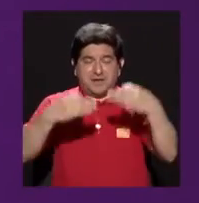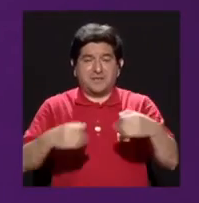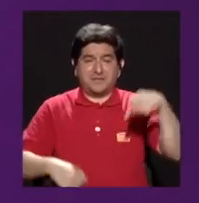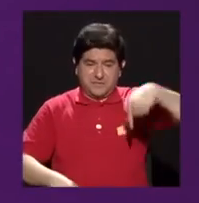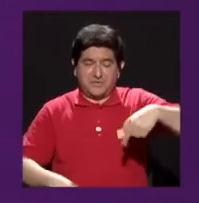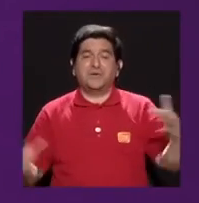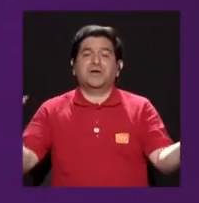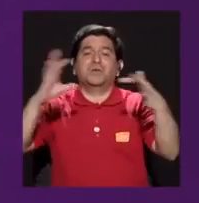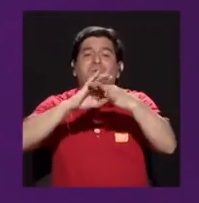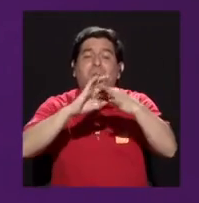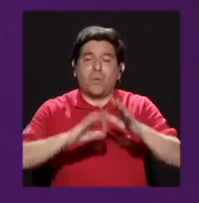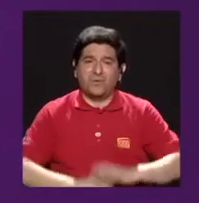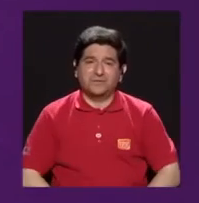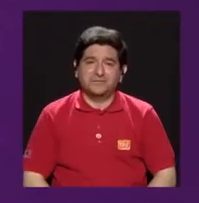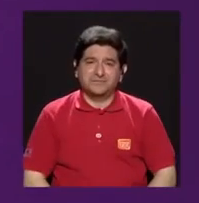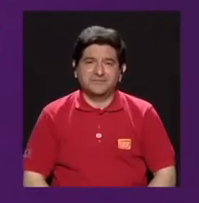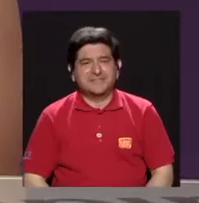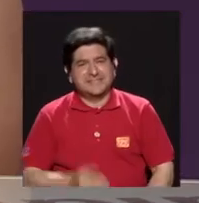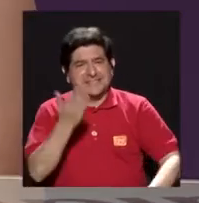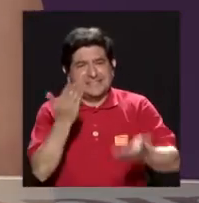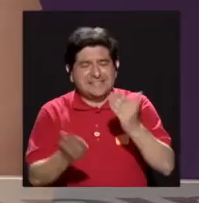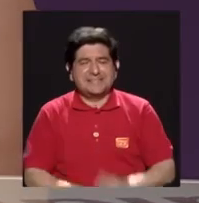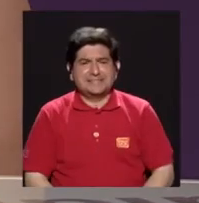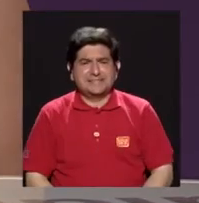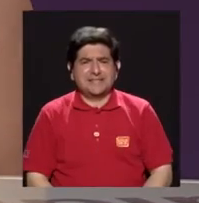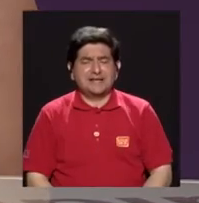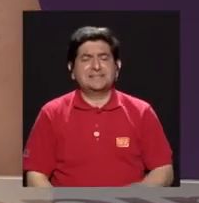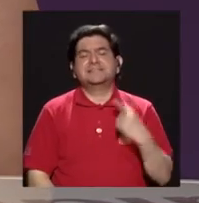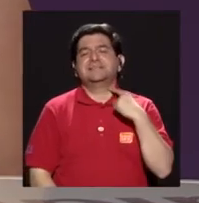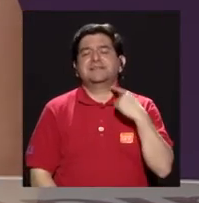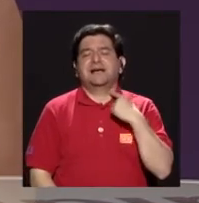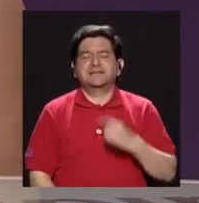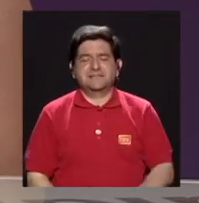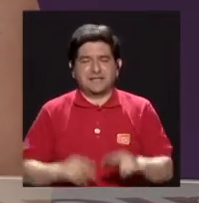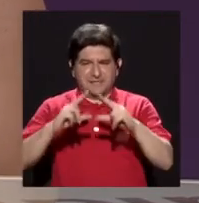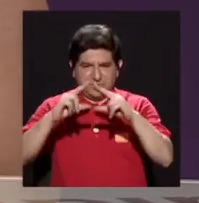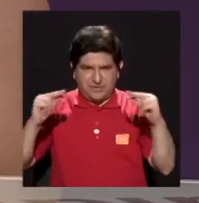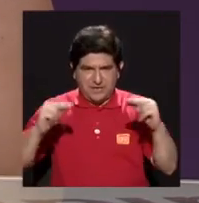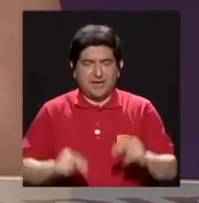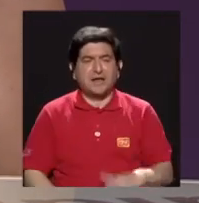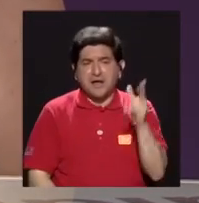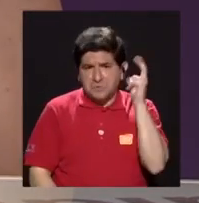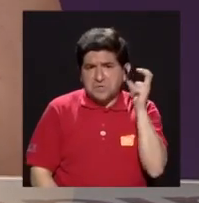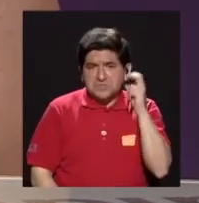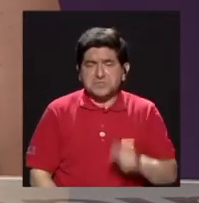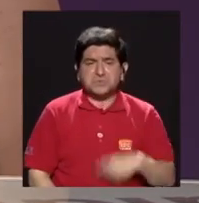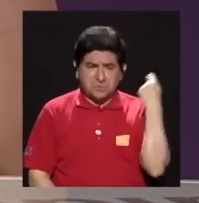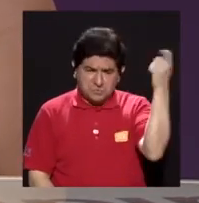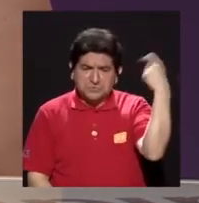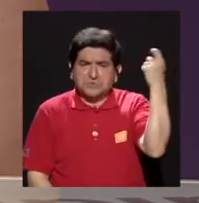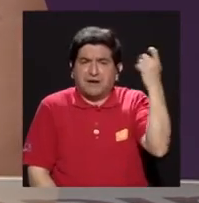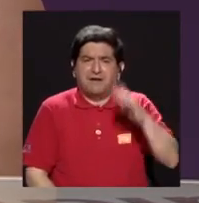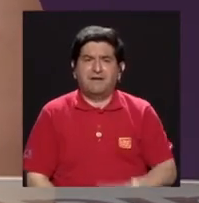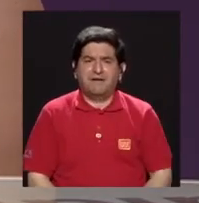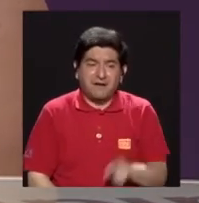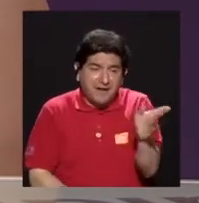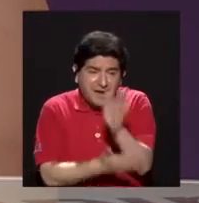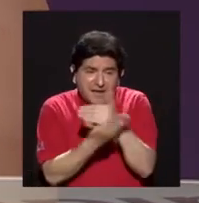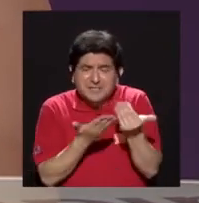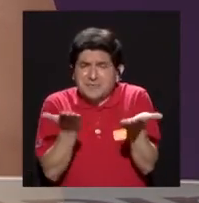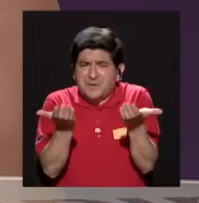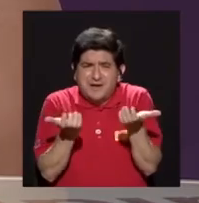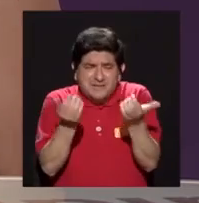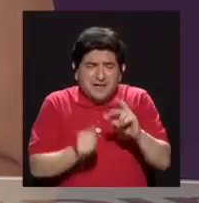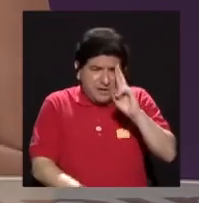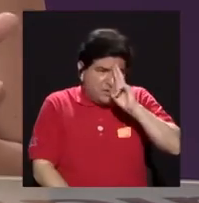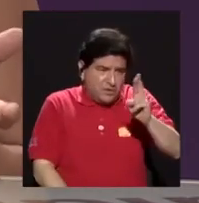entonces, sí, hay mucho acento nicaragüense en Guanacaste, ¿verdad? Y como eso es una parte que no se quiere